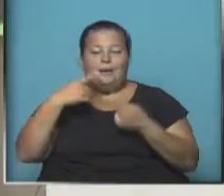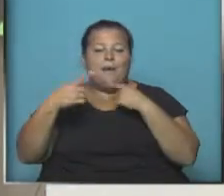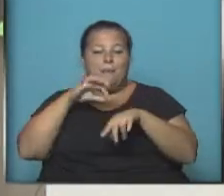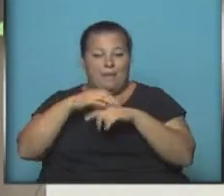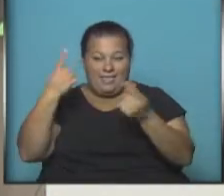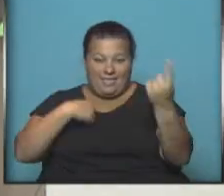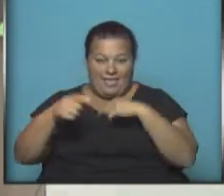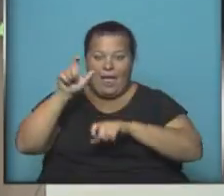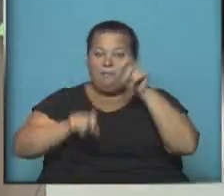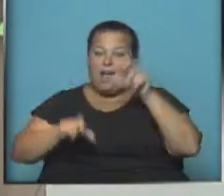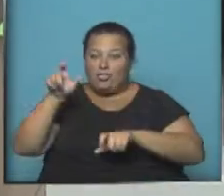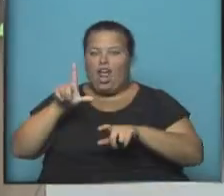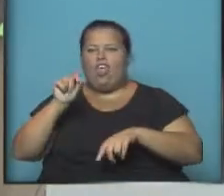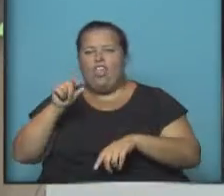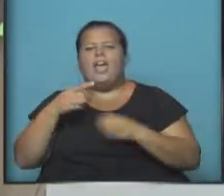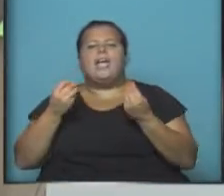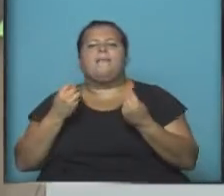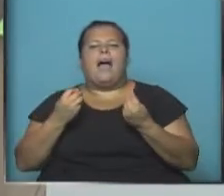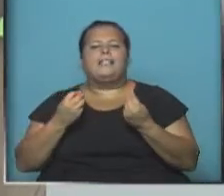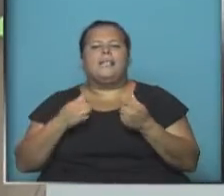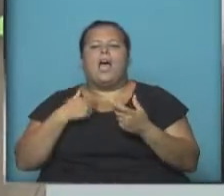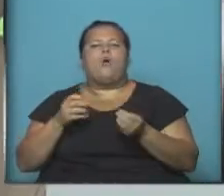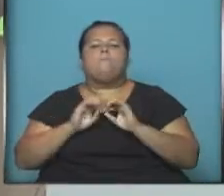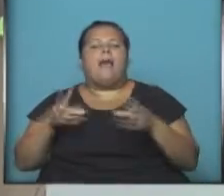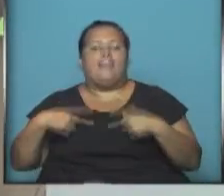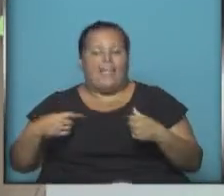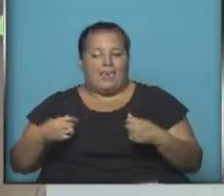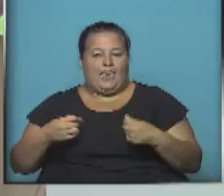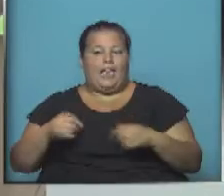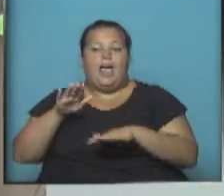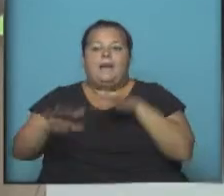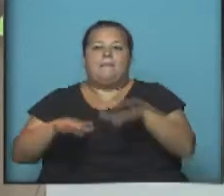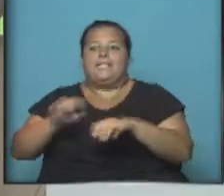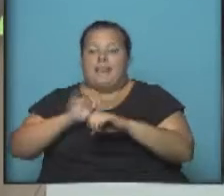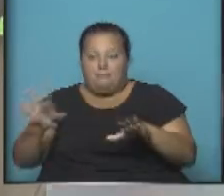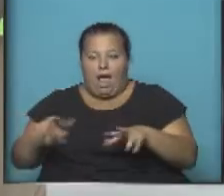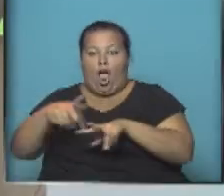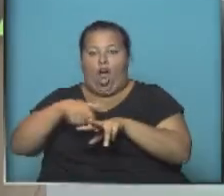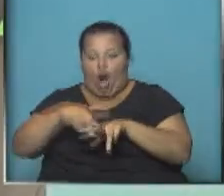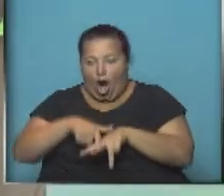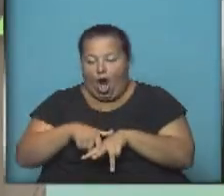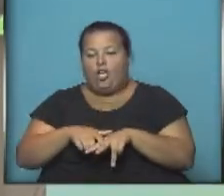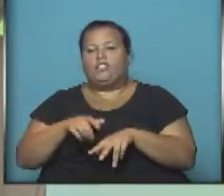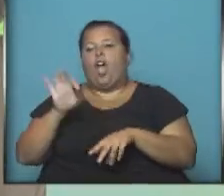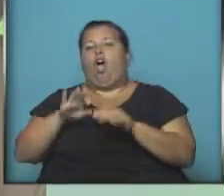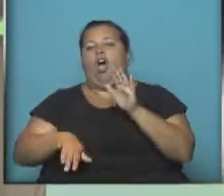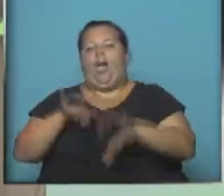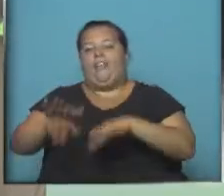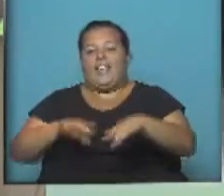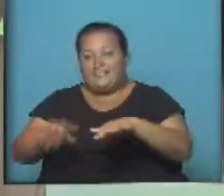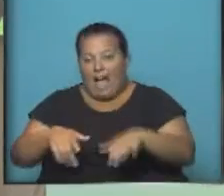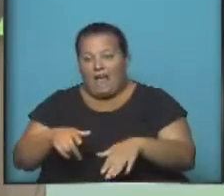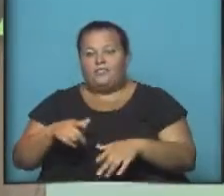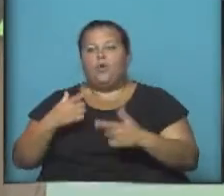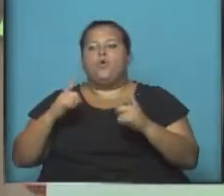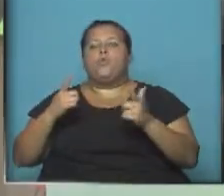vemos pacientes con dolores de pie. ¿Y qué es lo que pasa? ¿Qué es lo que estamos haciendo mal? El no tener un buen apoyo y el usar la hojota o descalzo directamente, no